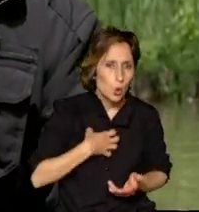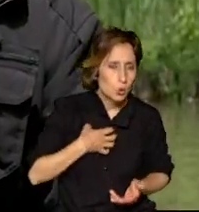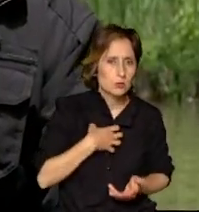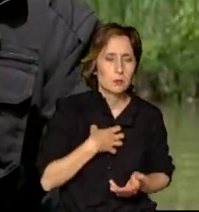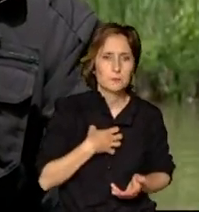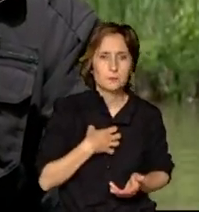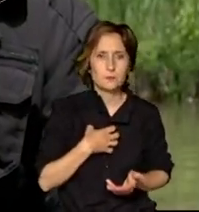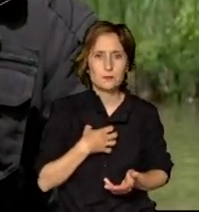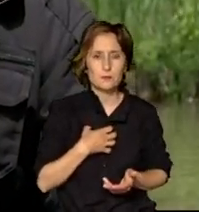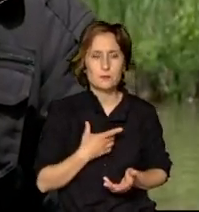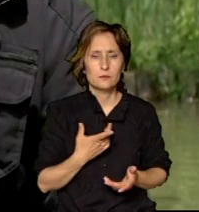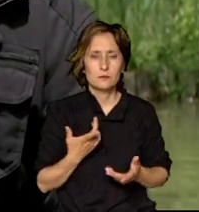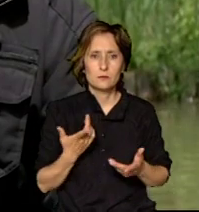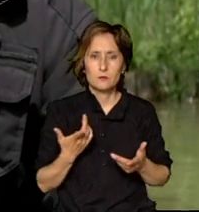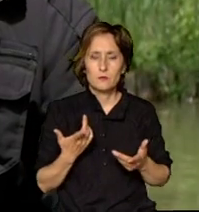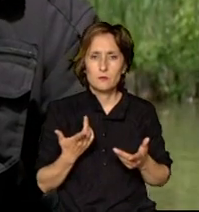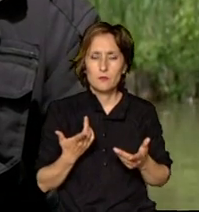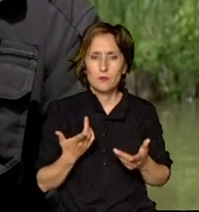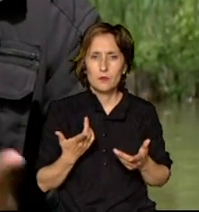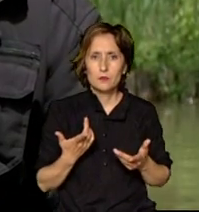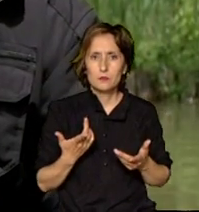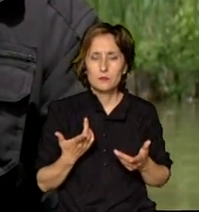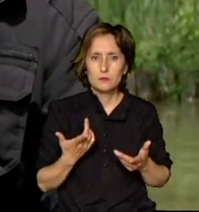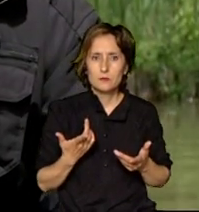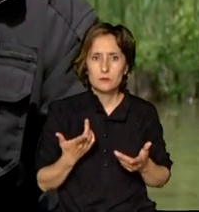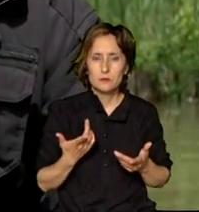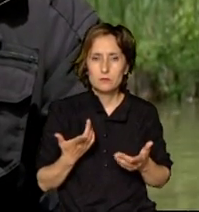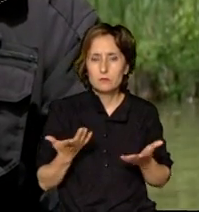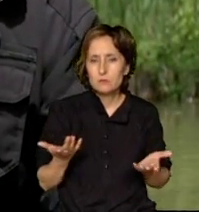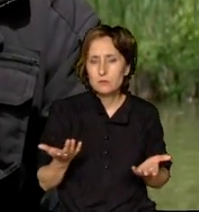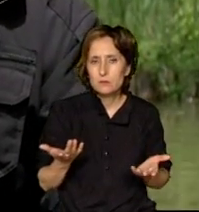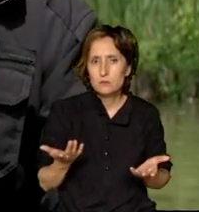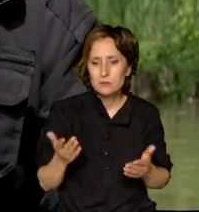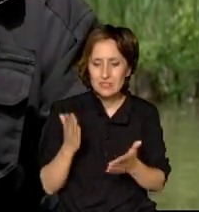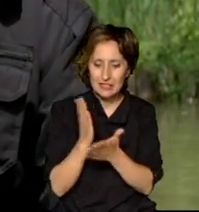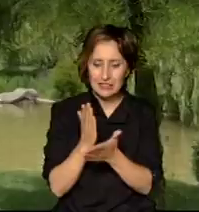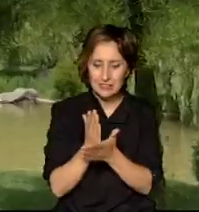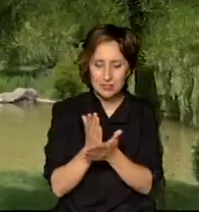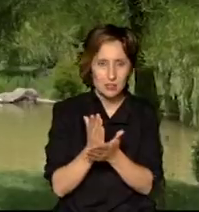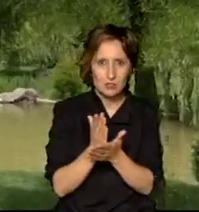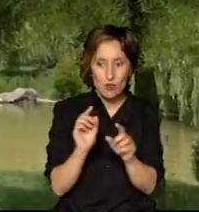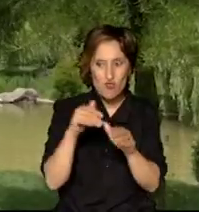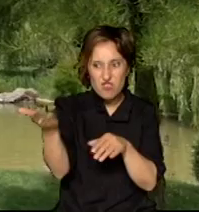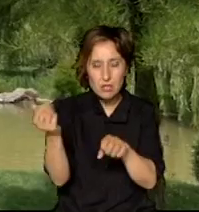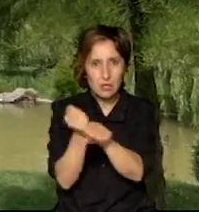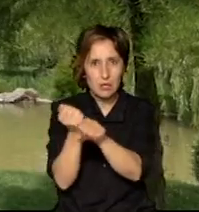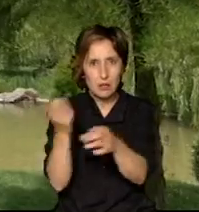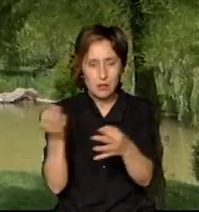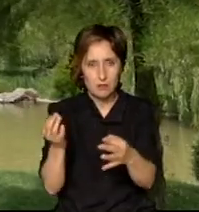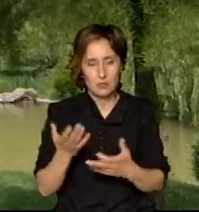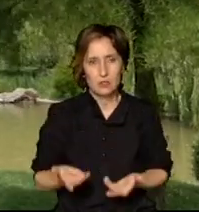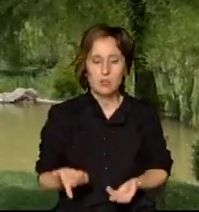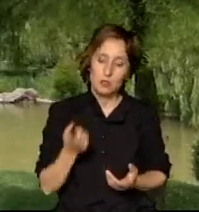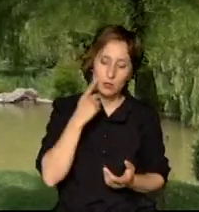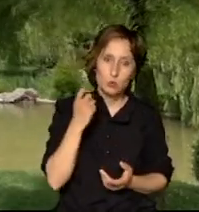dinámica de trabajar fuera de lo que eran las clases, ¿no? Pero bueno, es habituarse, ¿no? Y